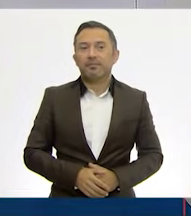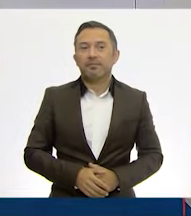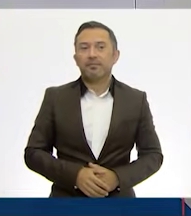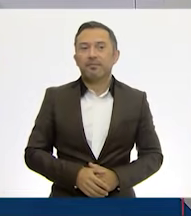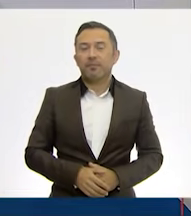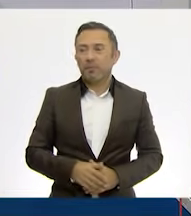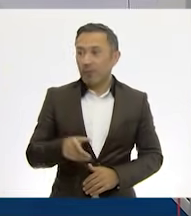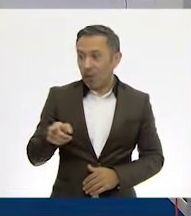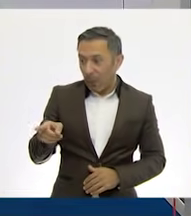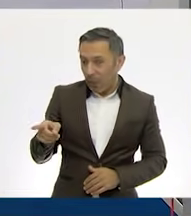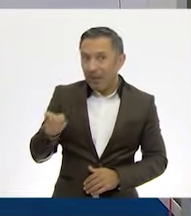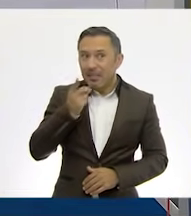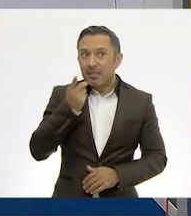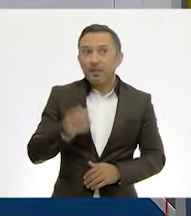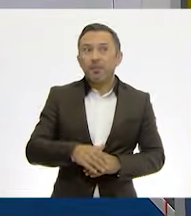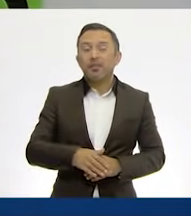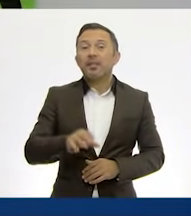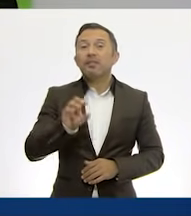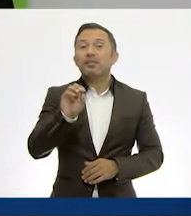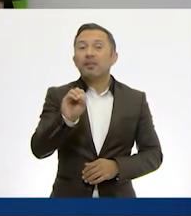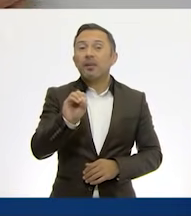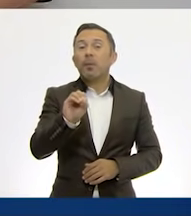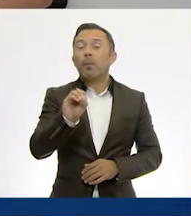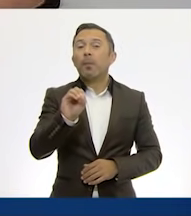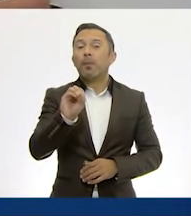Esta dice punto setenta y cinco.